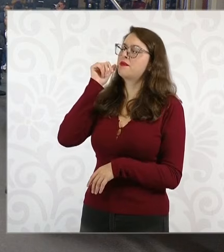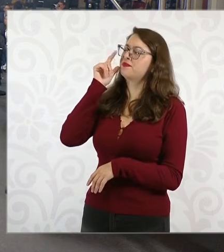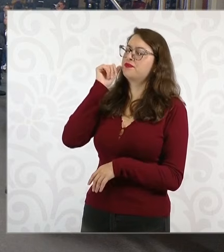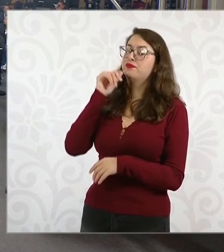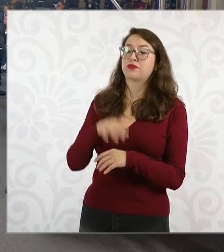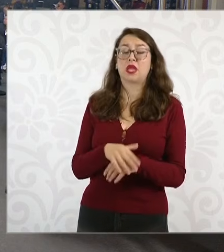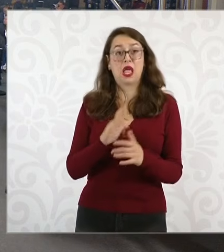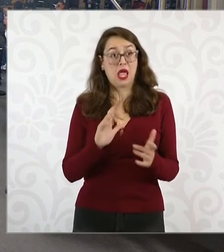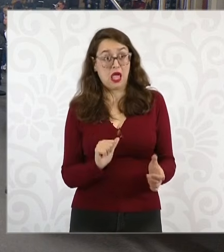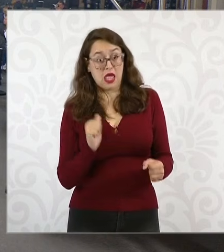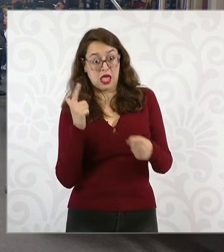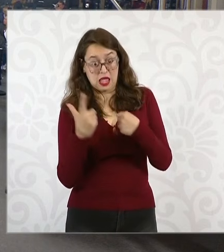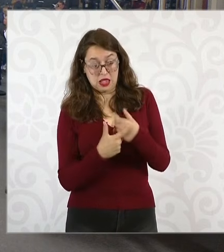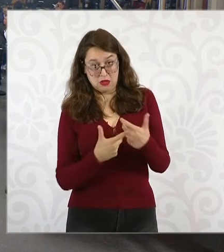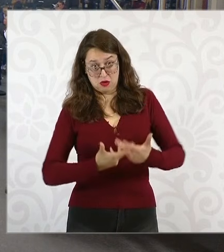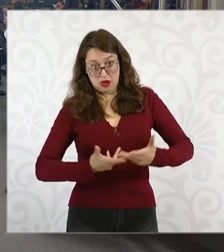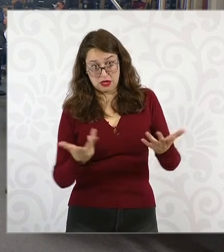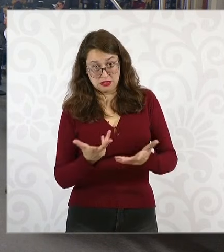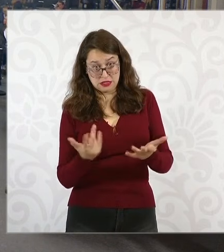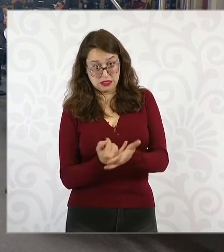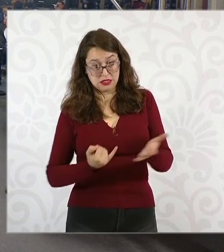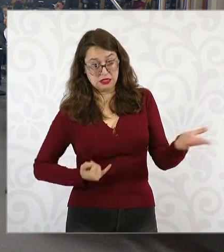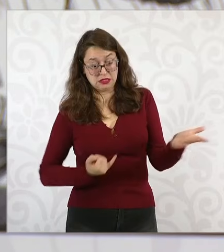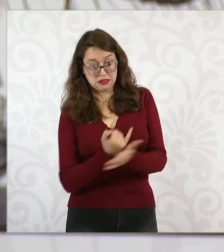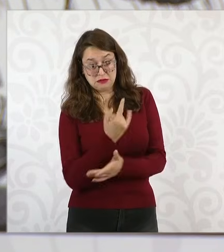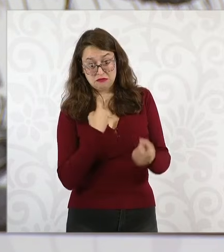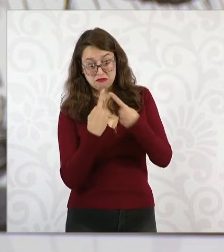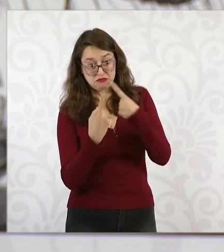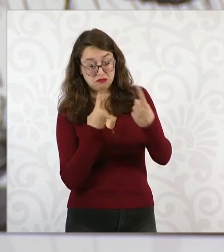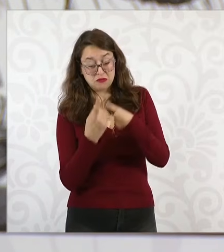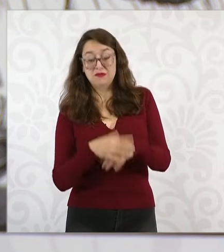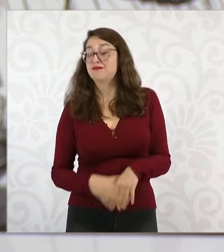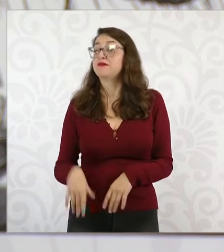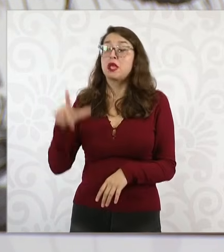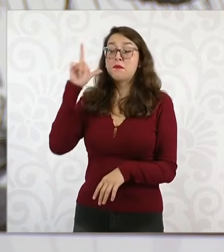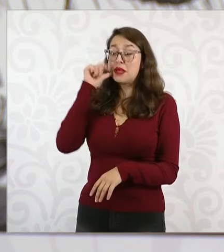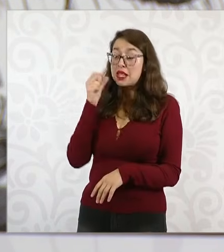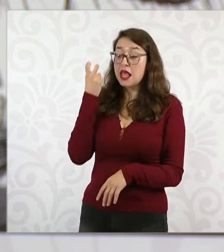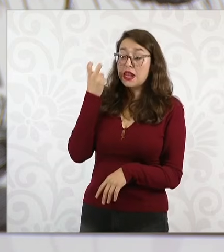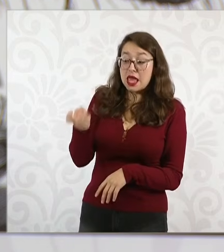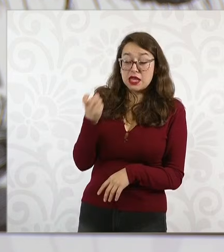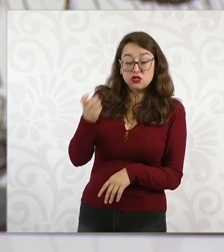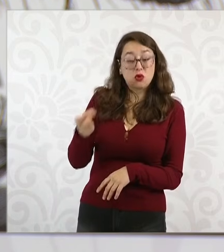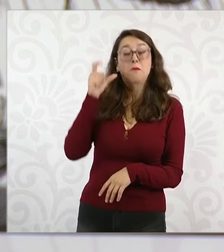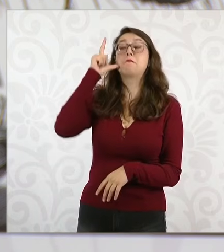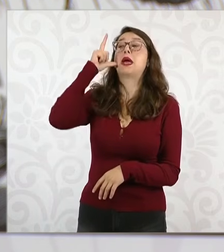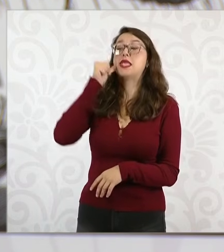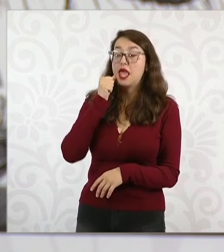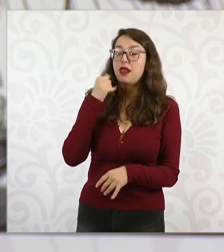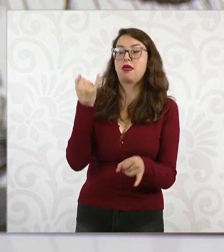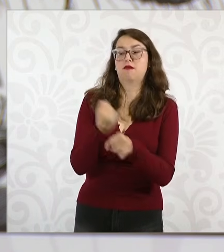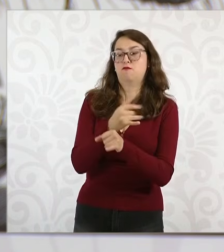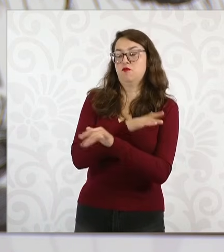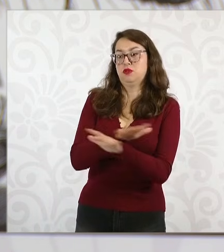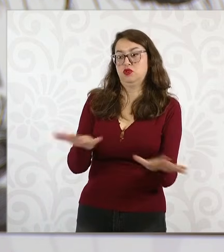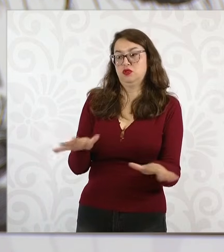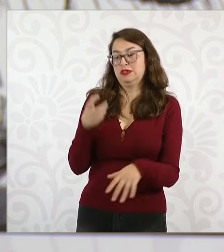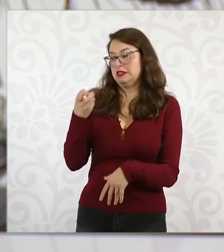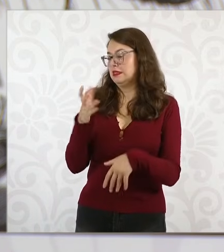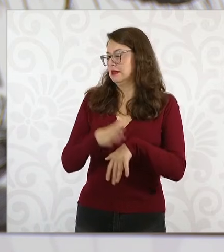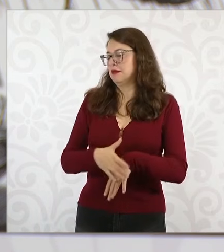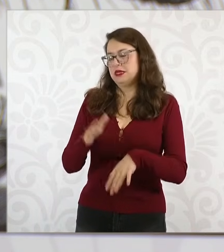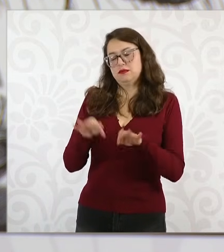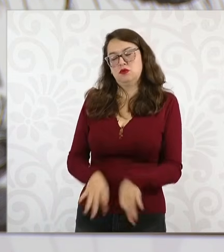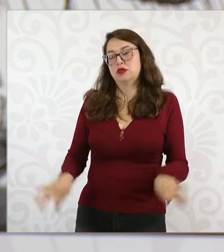prevé que va a tomar algún tipo de acción, alguna mañana nota vamos a hablar de eso, o... porque es muy importante, muy importante.